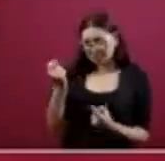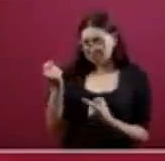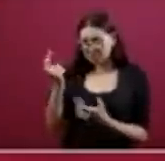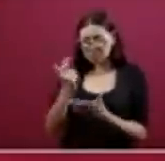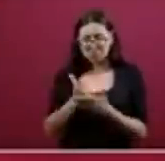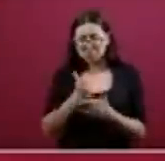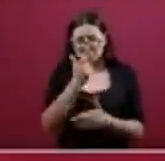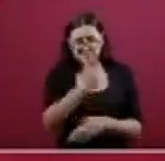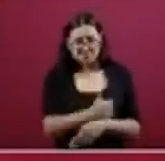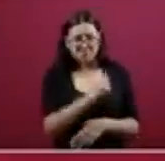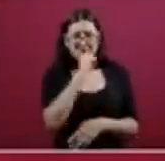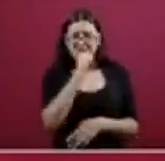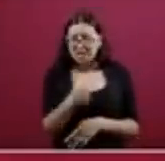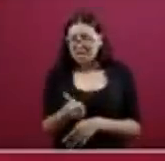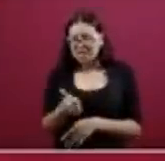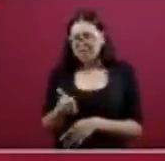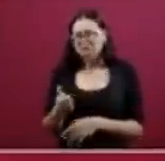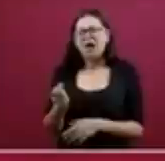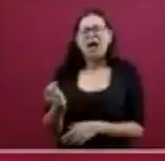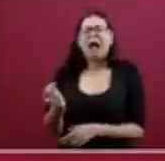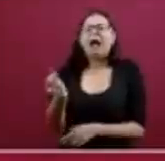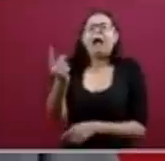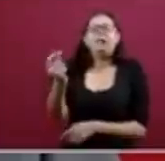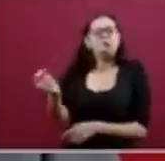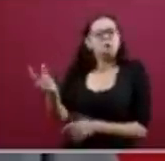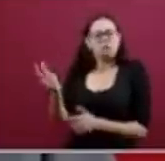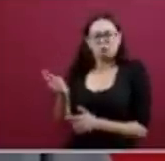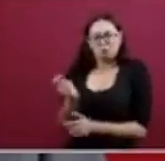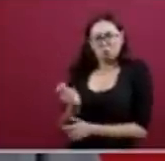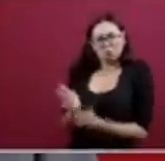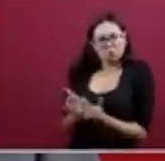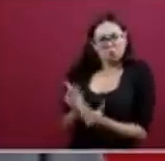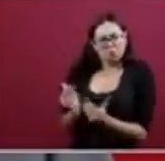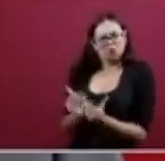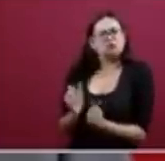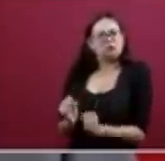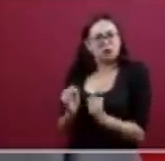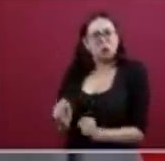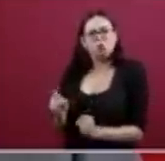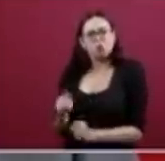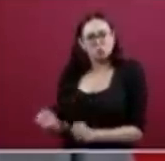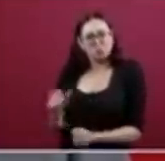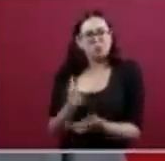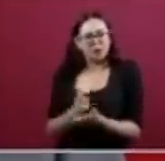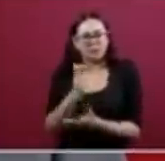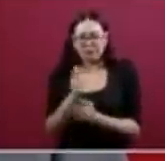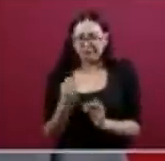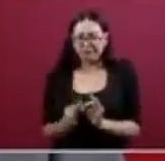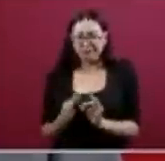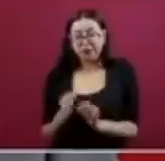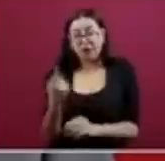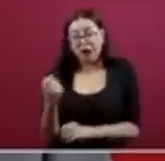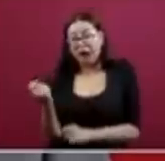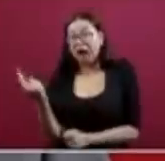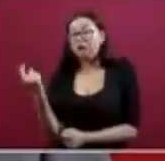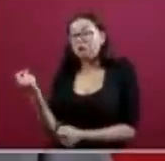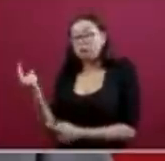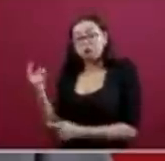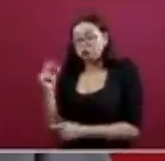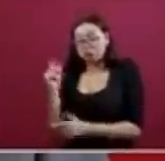mínimas, estoy seguro. Entonces, con este fondo se va a reactivar